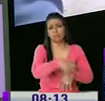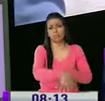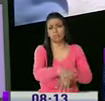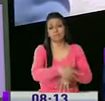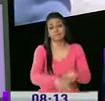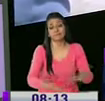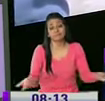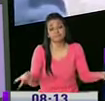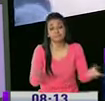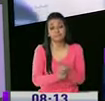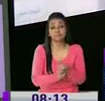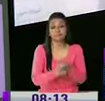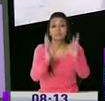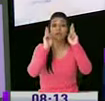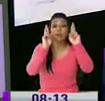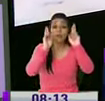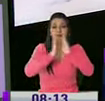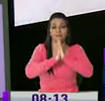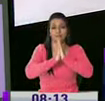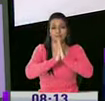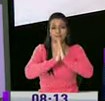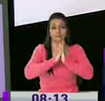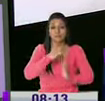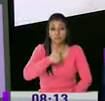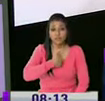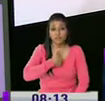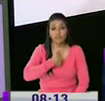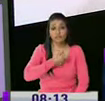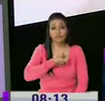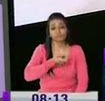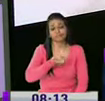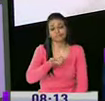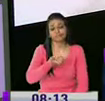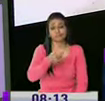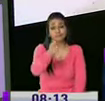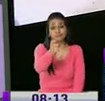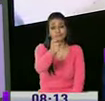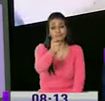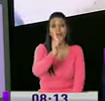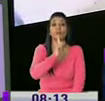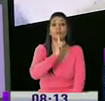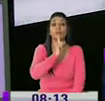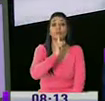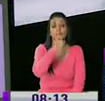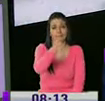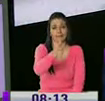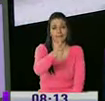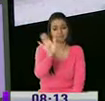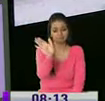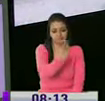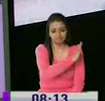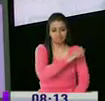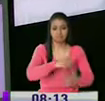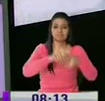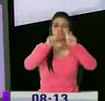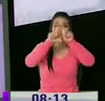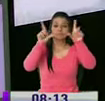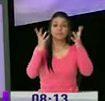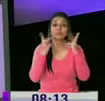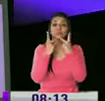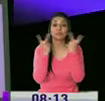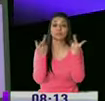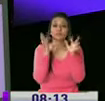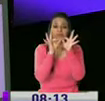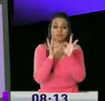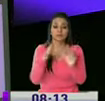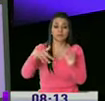Bueno, esperemos que a alguien le llegue, ¿no? A mí realmente, como digo, una velita, nada más. La empresa Metropolitana de Obras Públicas realizó el mantenimiento del